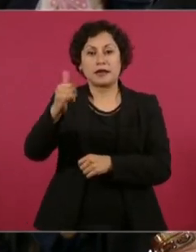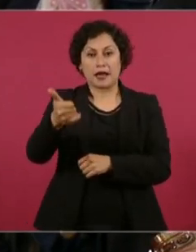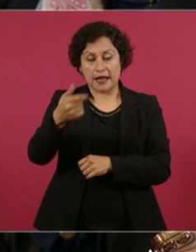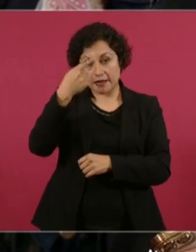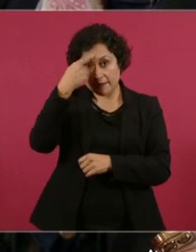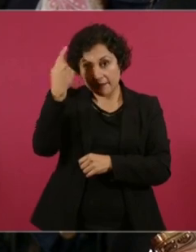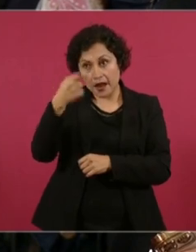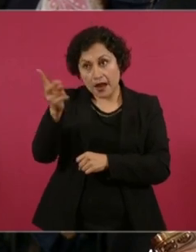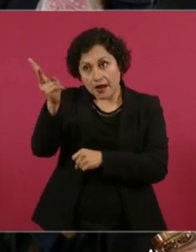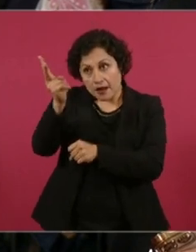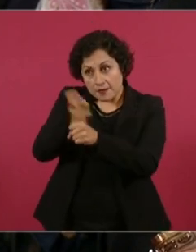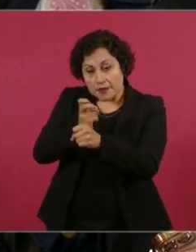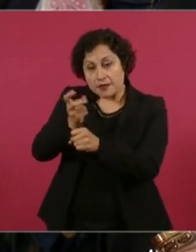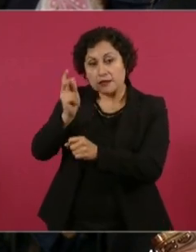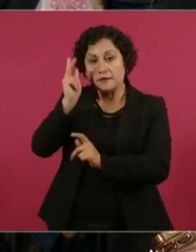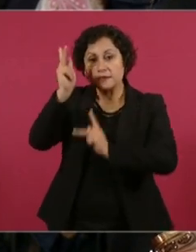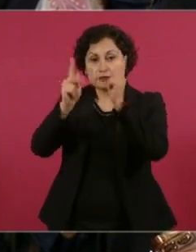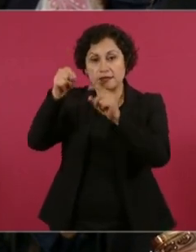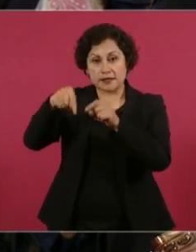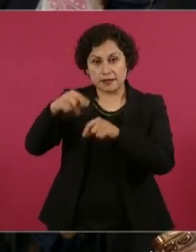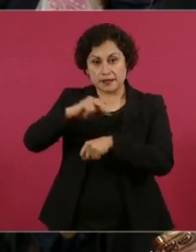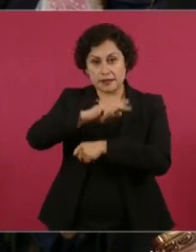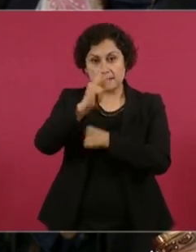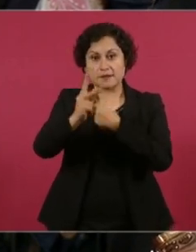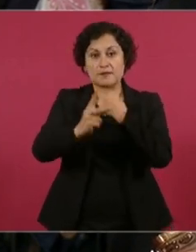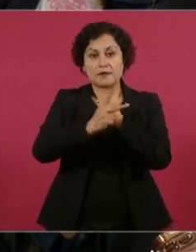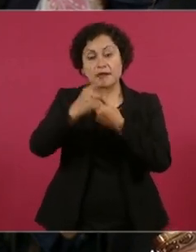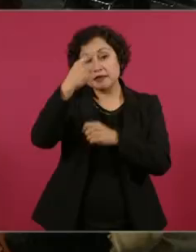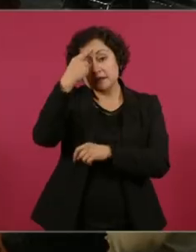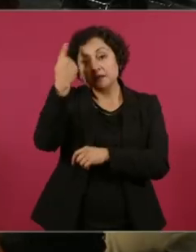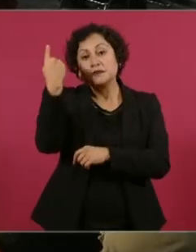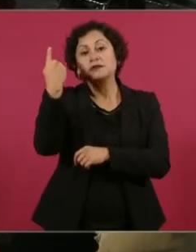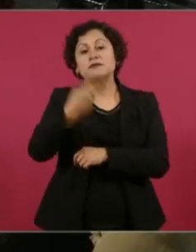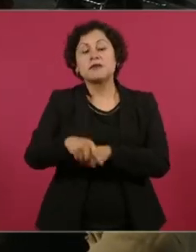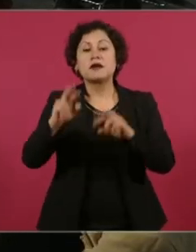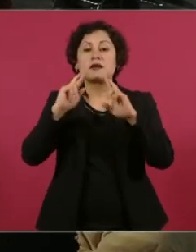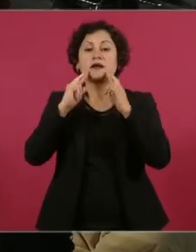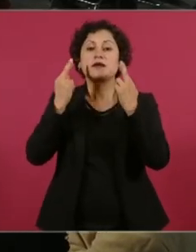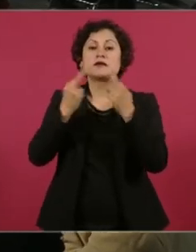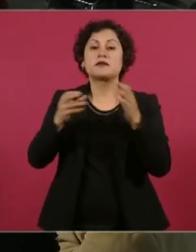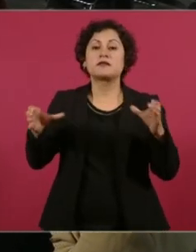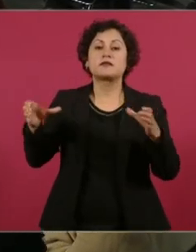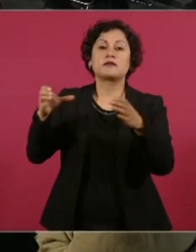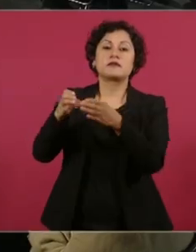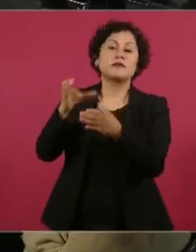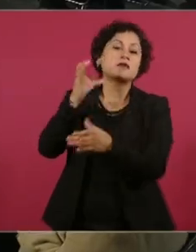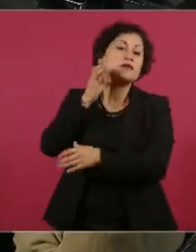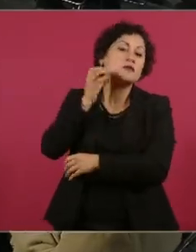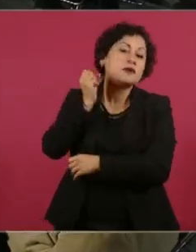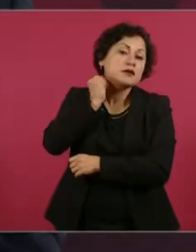y concretamente para tener una reunión en la Cámara de Senadores. Pues yo creo que está